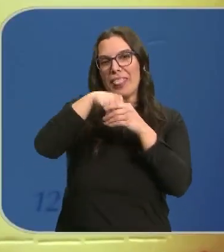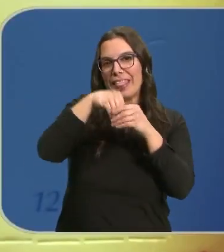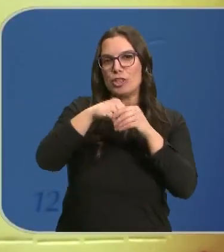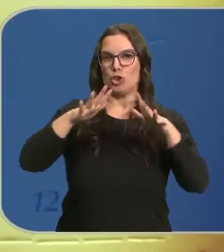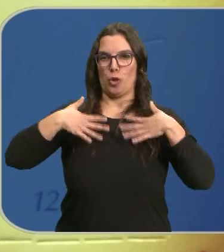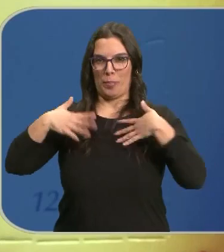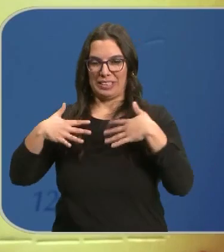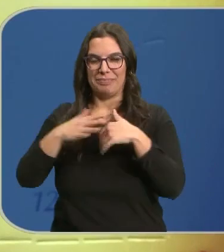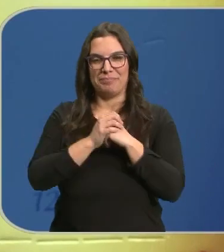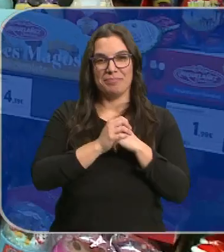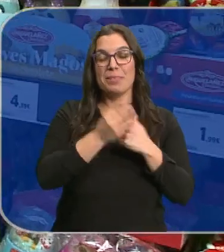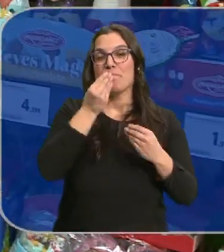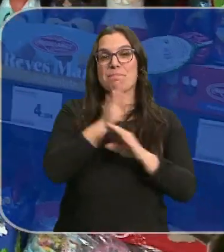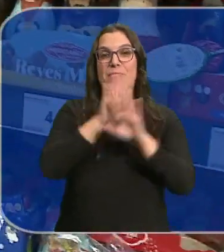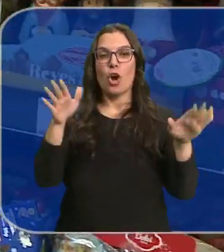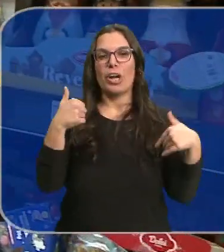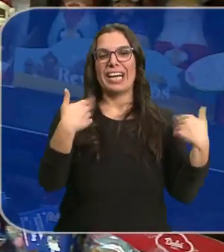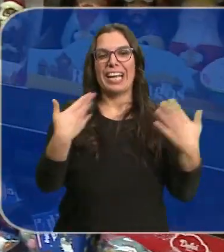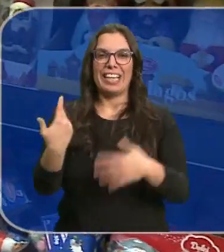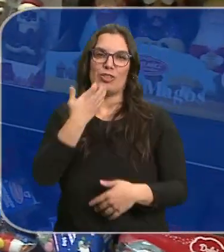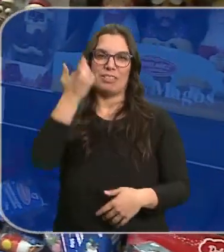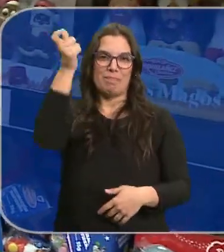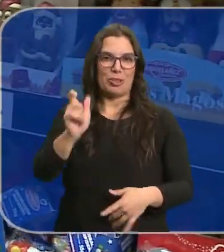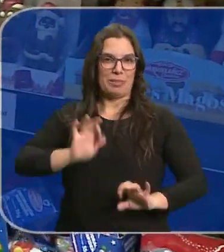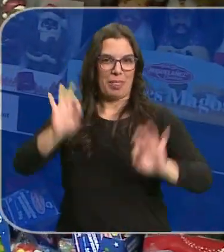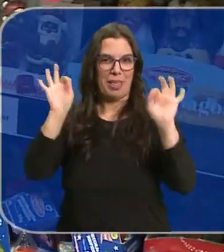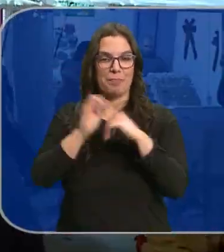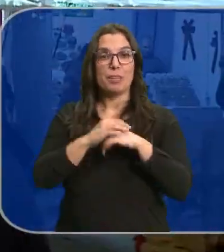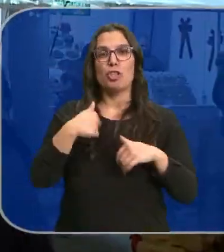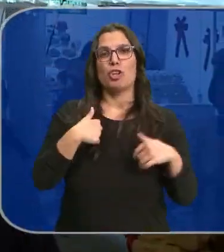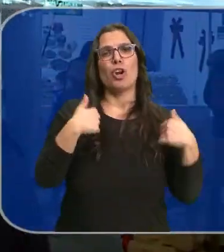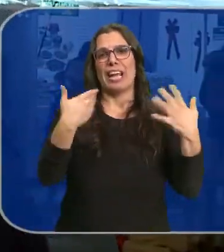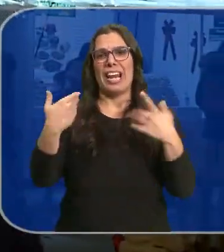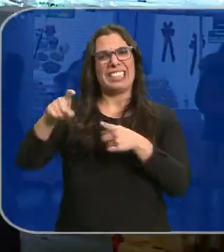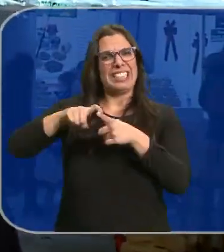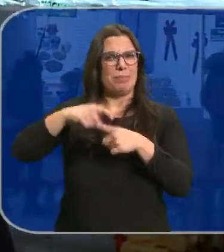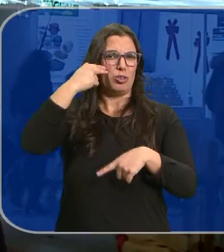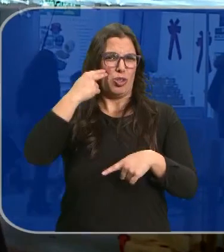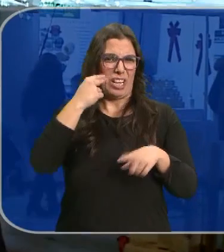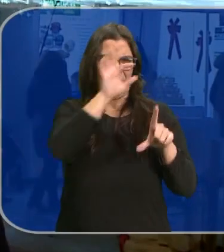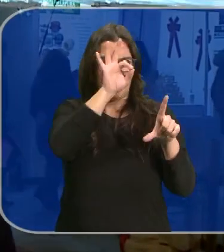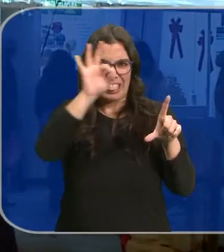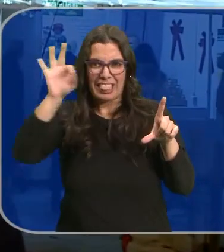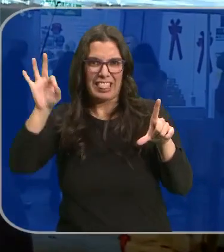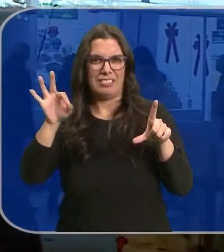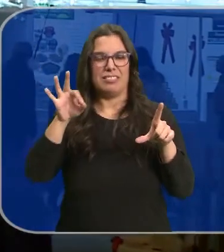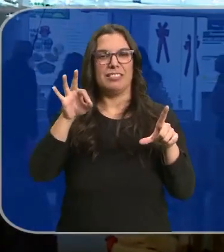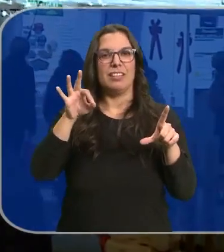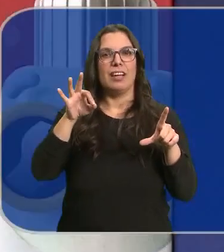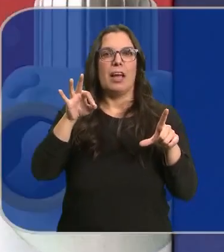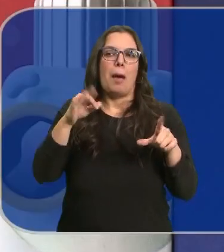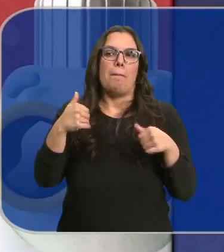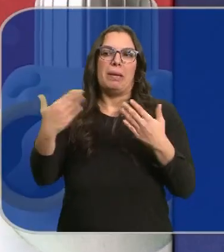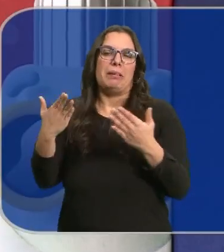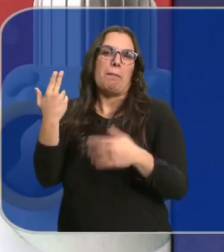dentro. Porque no hay nada mejor que regalárselo a alguien especial. Yo creo que regalaría el de toda la vida, el típico de chocolates, de bombones, y sería